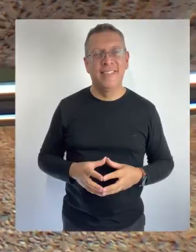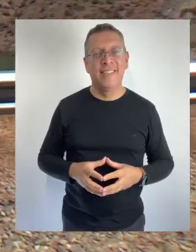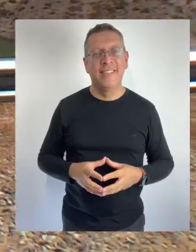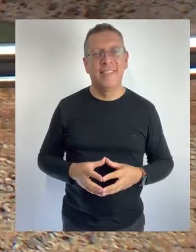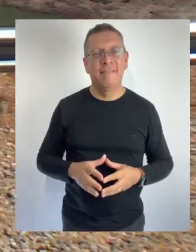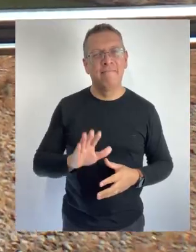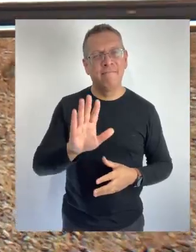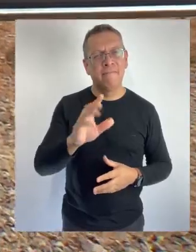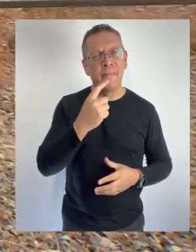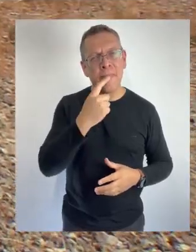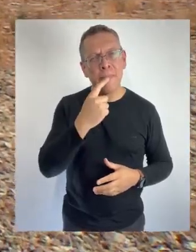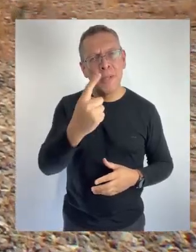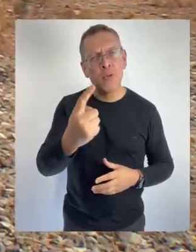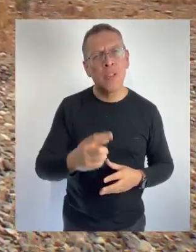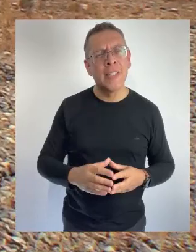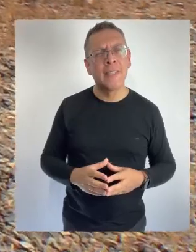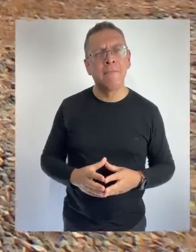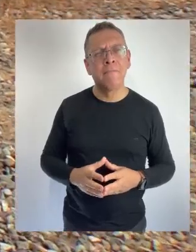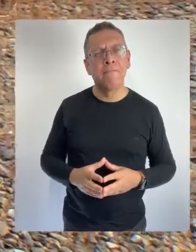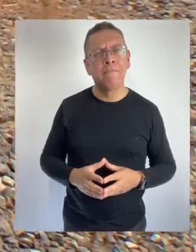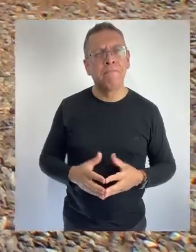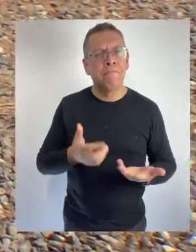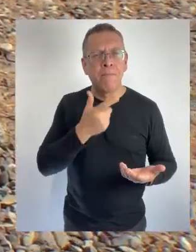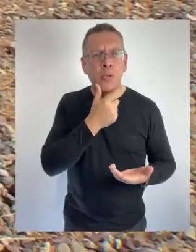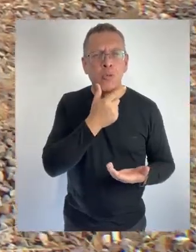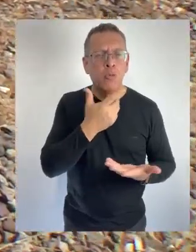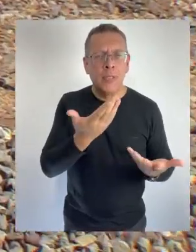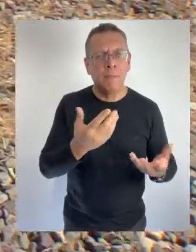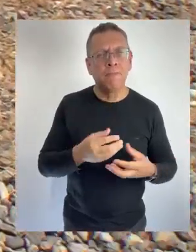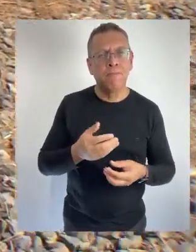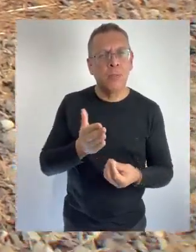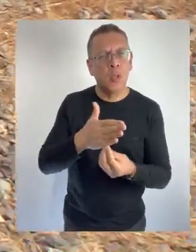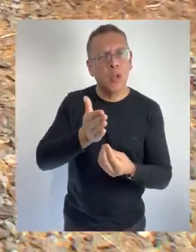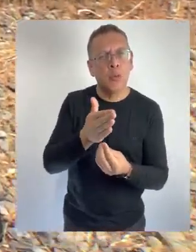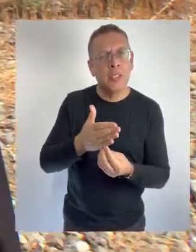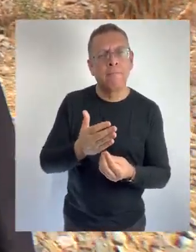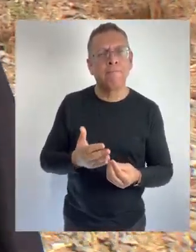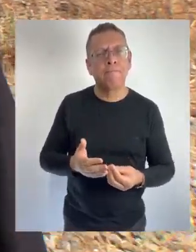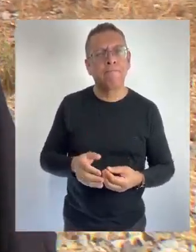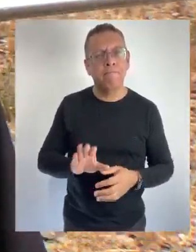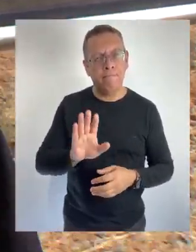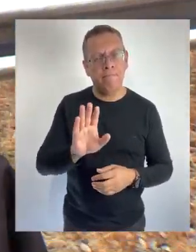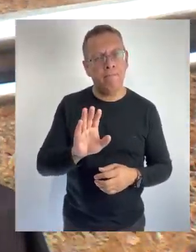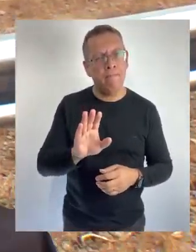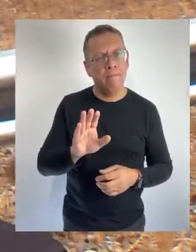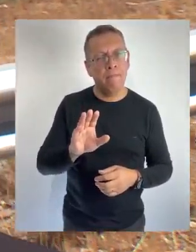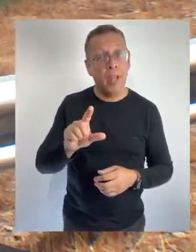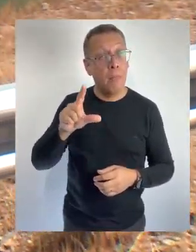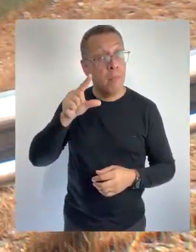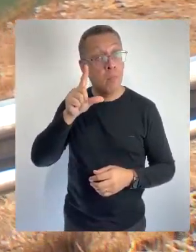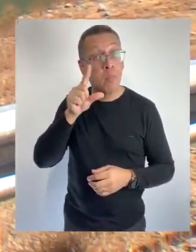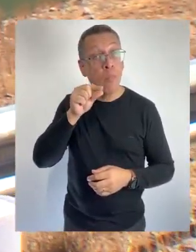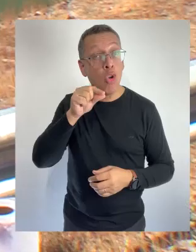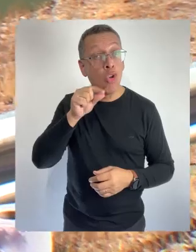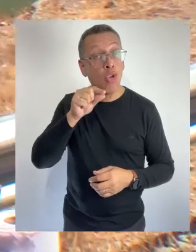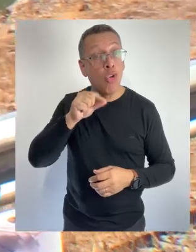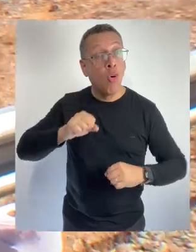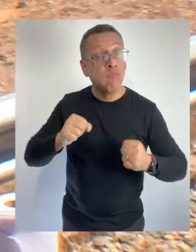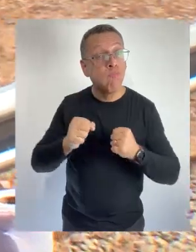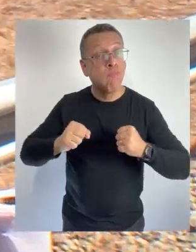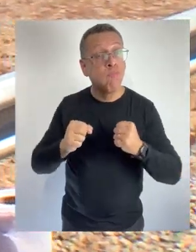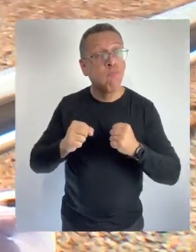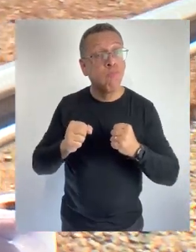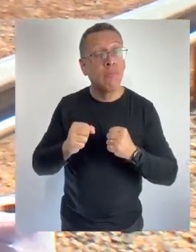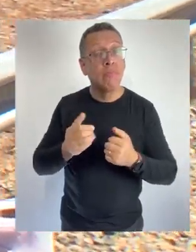Ahora, una pregunta de cocina. Tú sabes que el pollo, para comerse el pollo tiene que estar